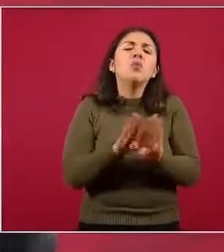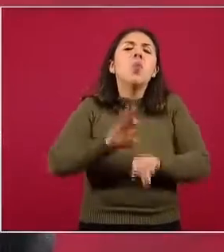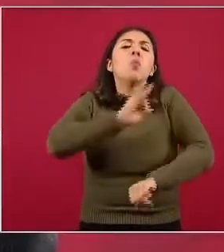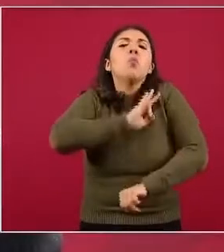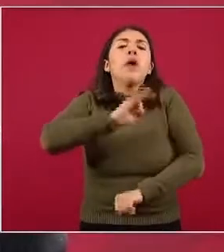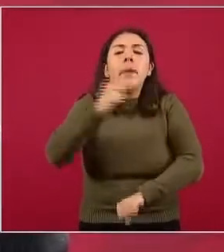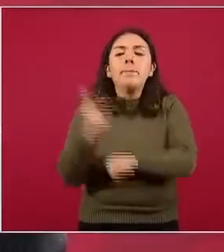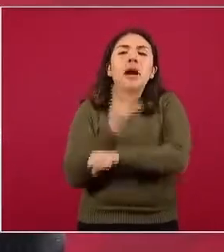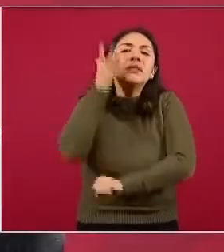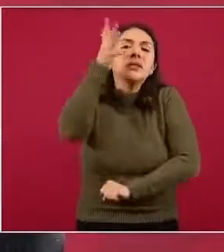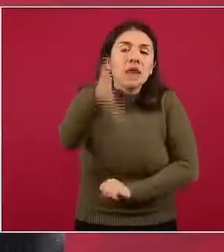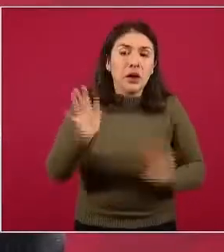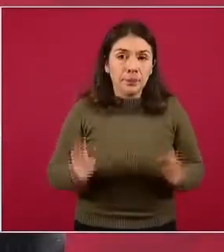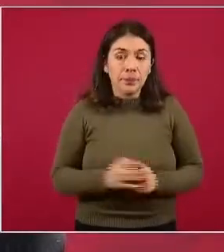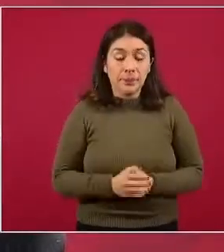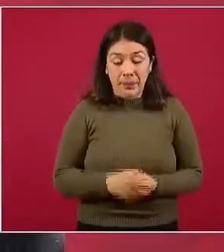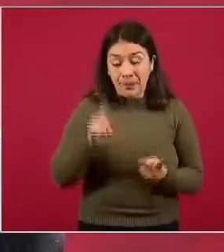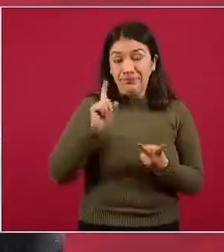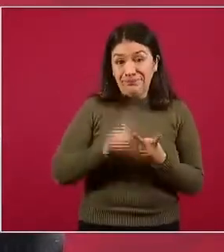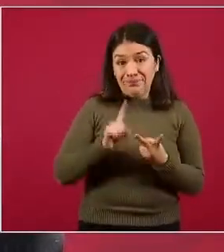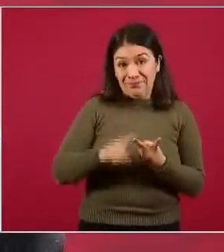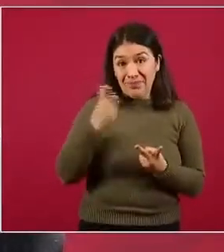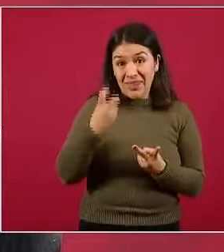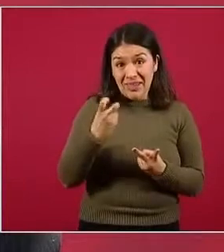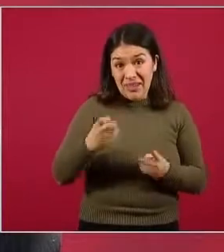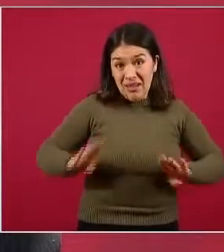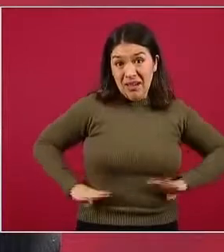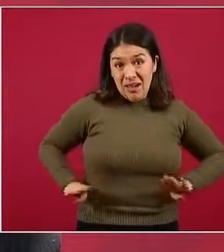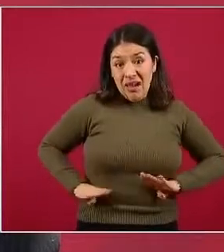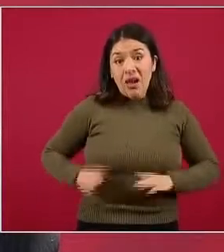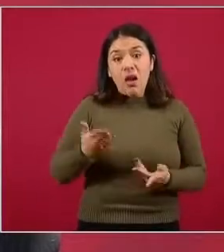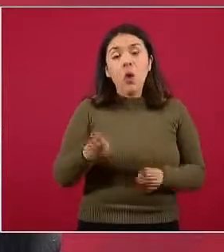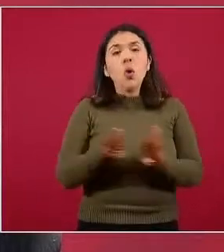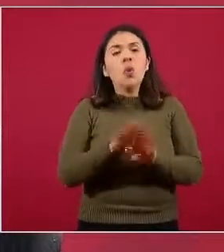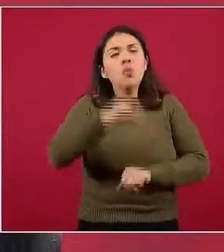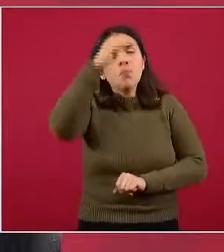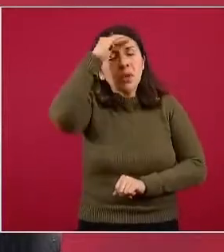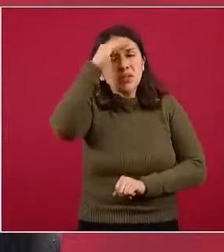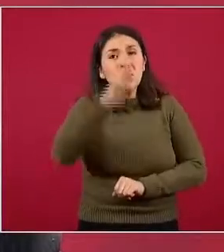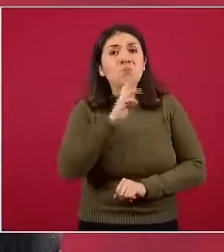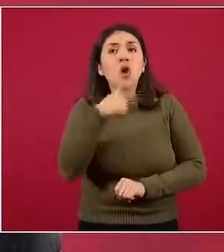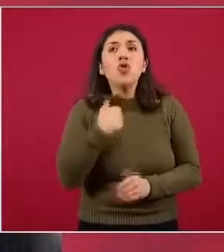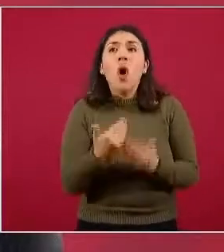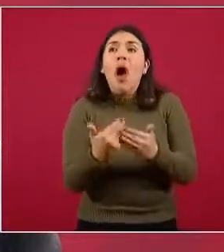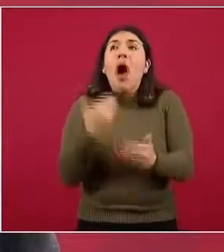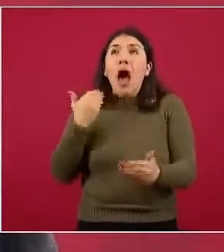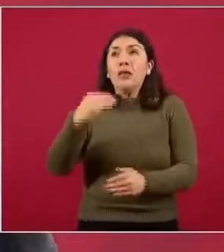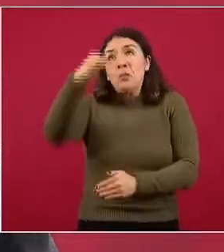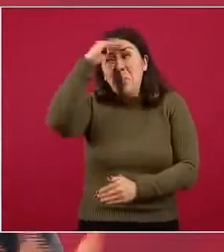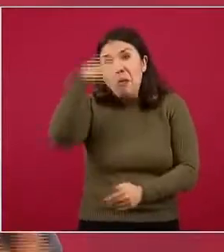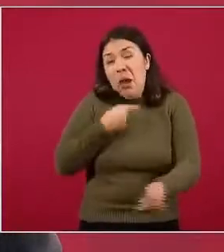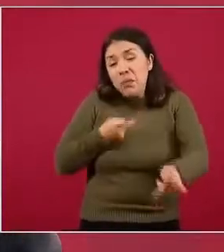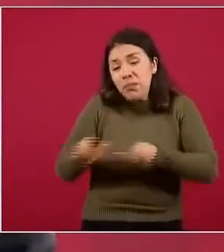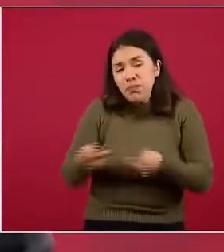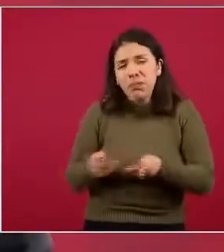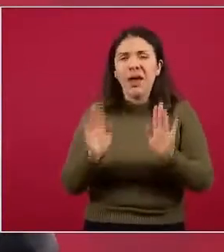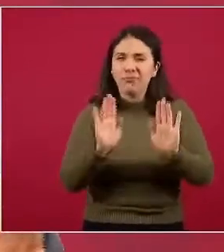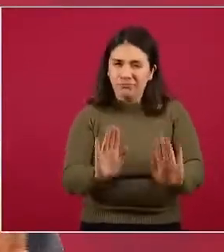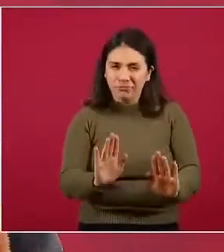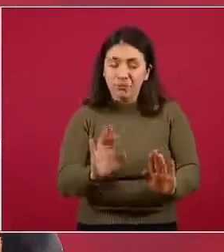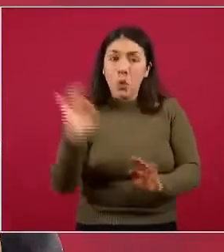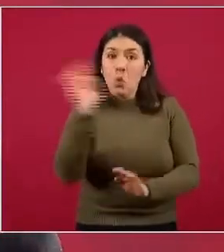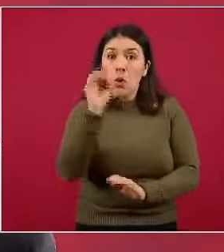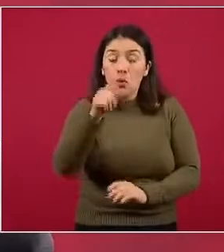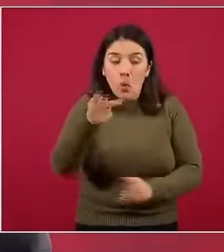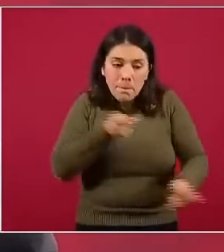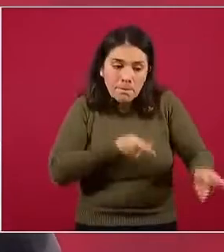ocurrir. De estas segundas, en general pensamos que es mejor no adelantar vísperas. Por supuesto, cuando uno tiene